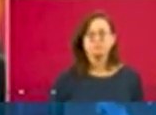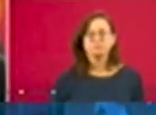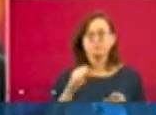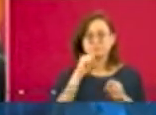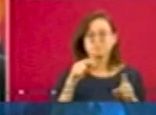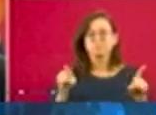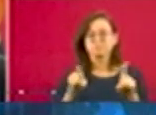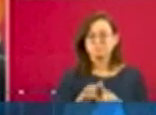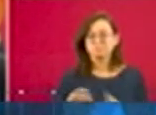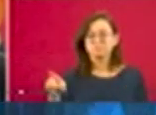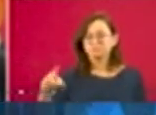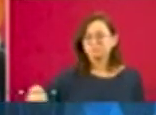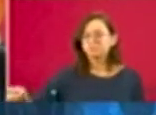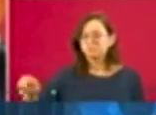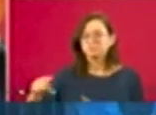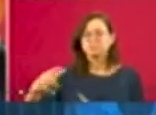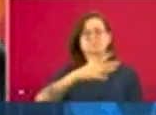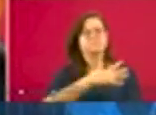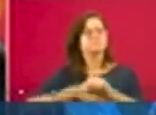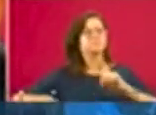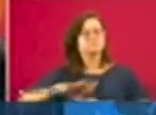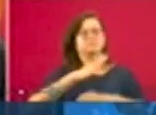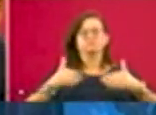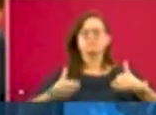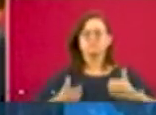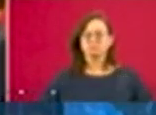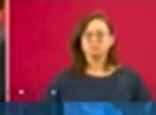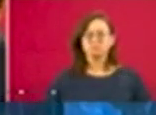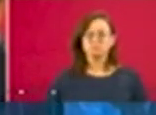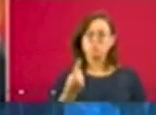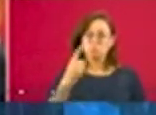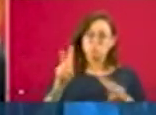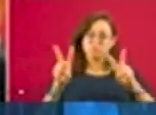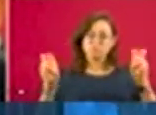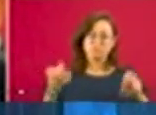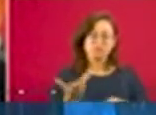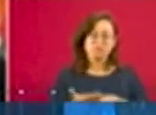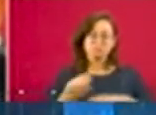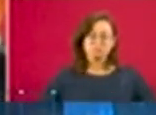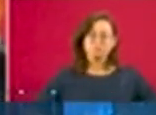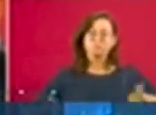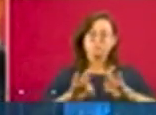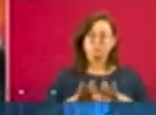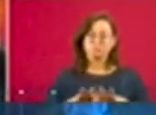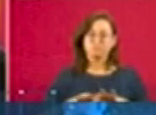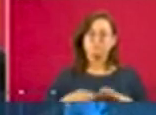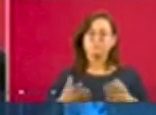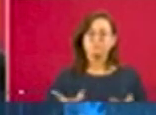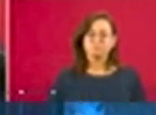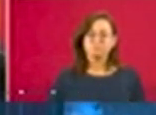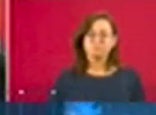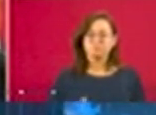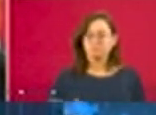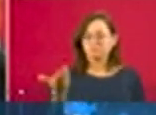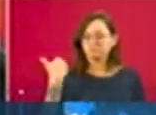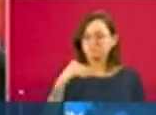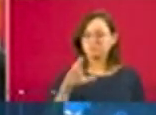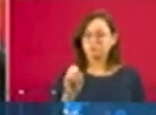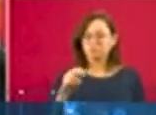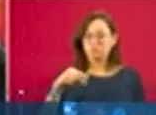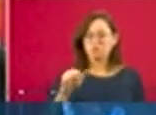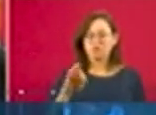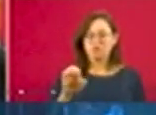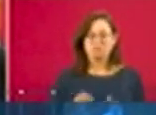gov, de gobierno, punto MX. En esa página tenemos toda la información por